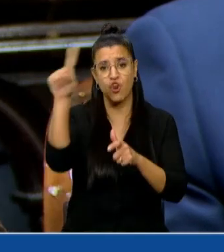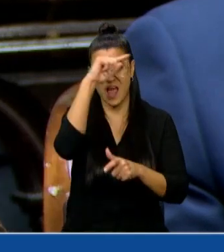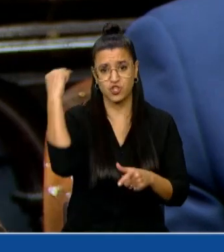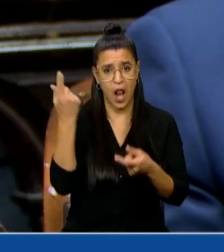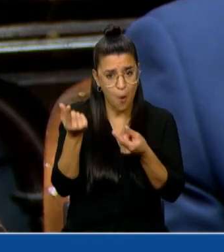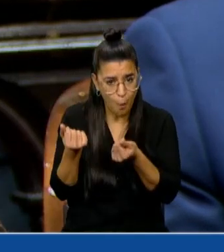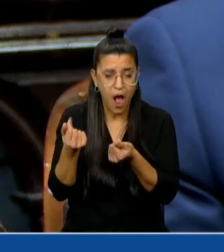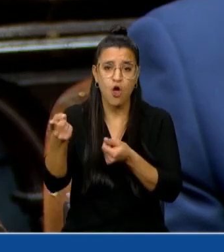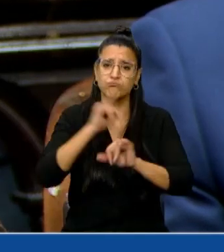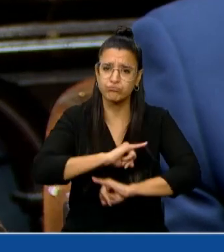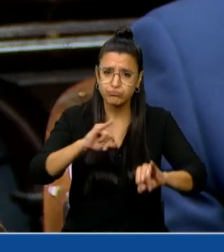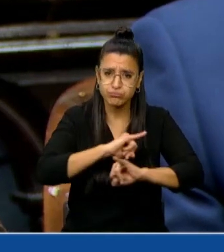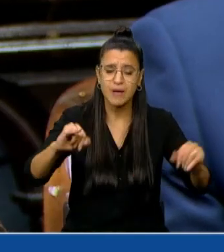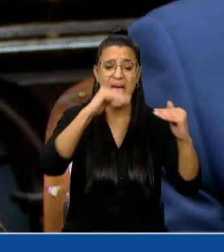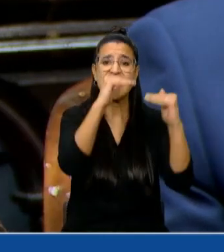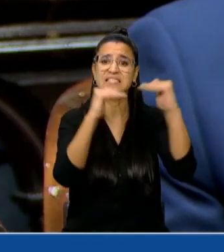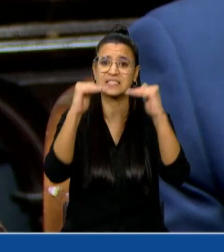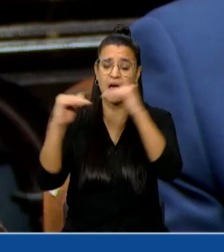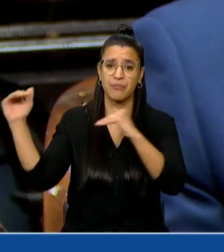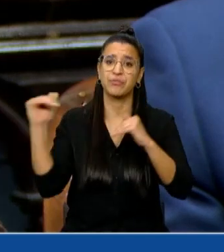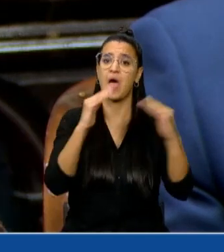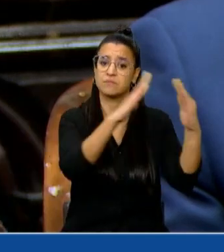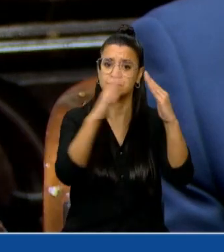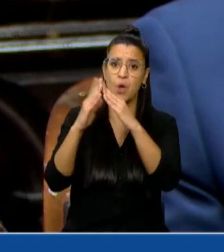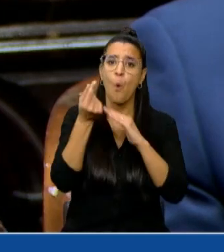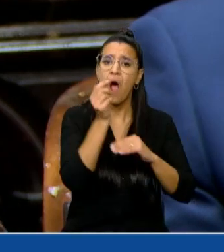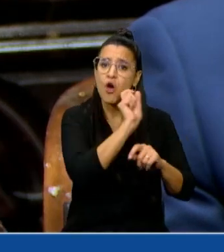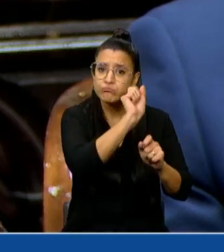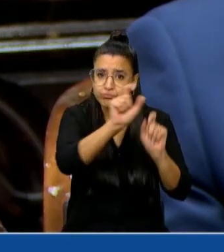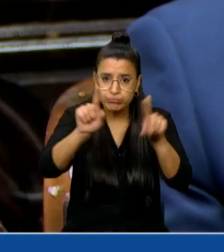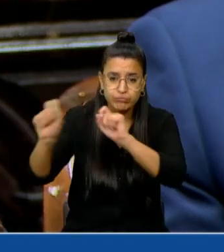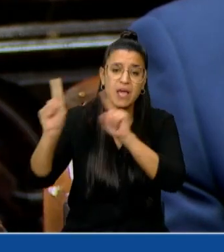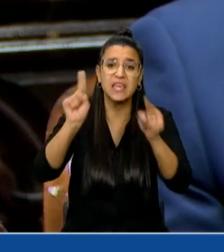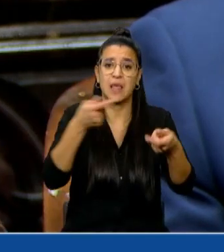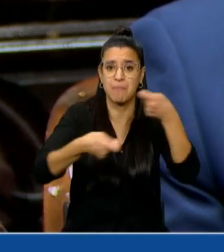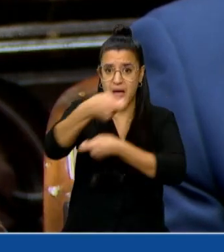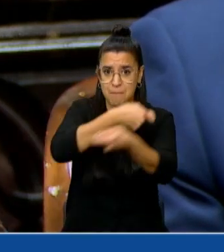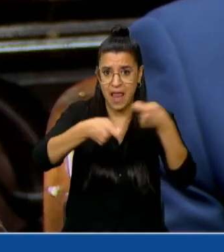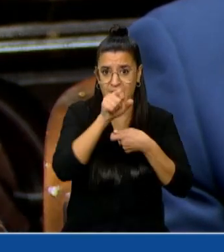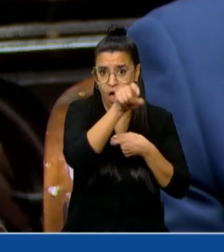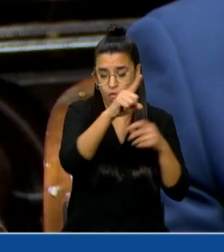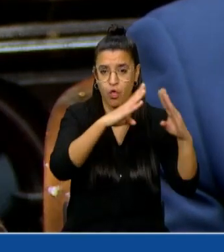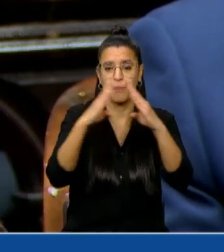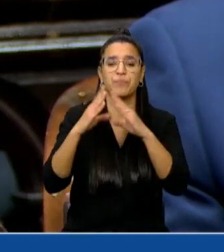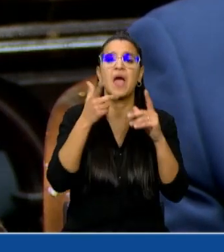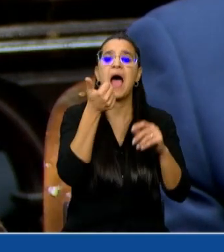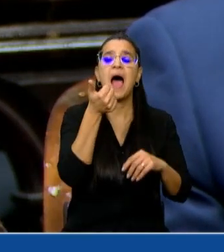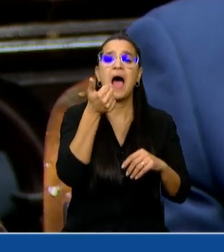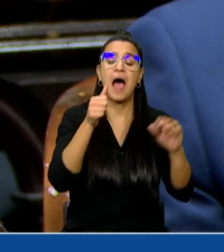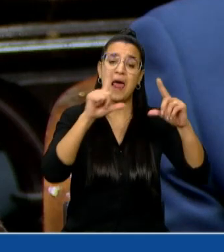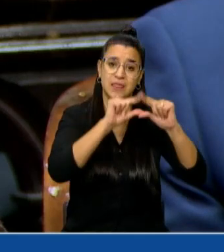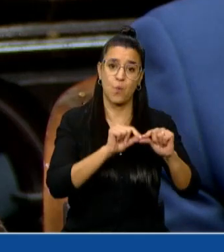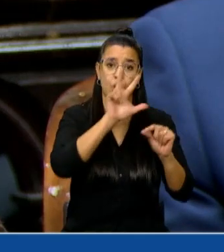de Valores, a promover la estandarización de las hipotecas y su colocación en el mercado de capitales. El artículo